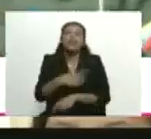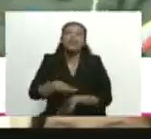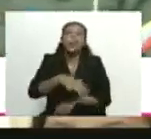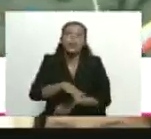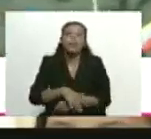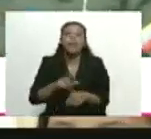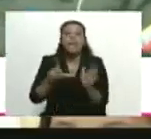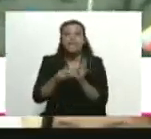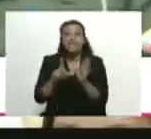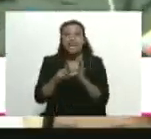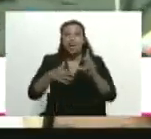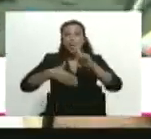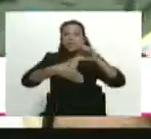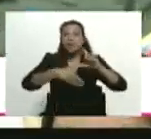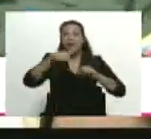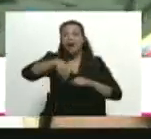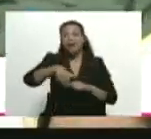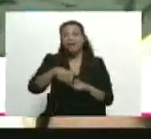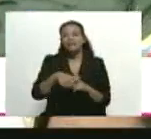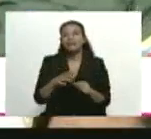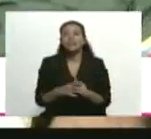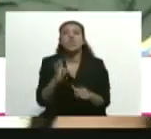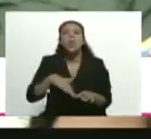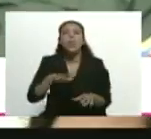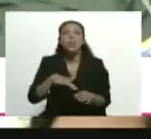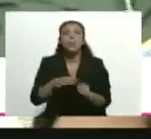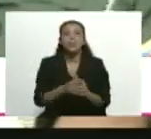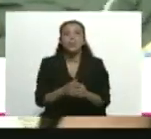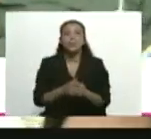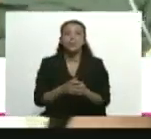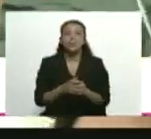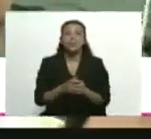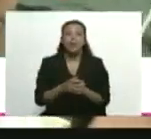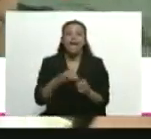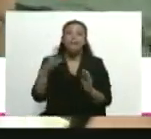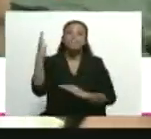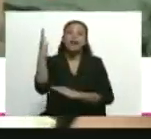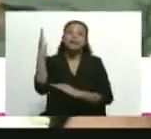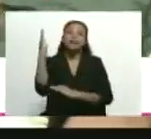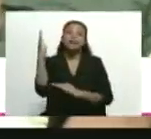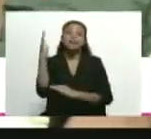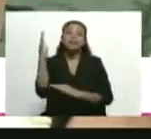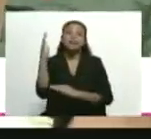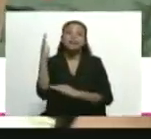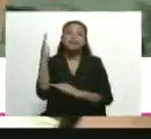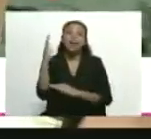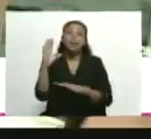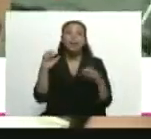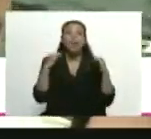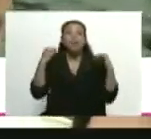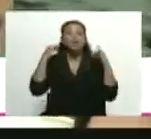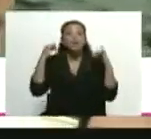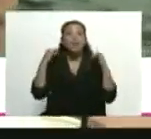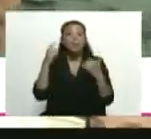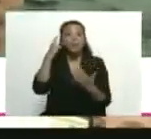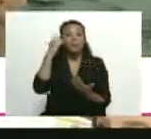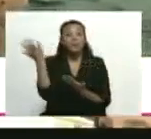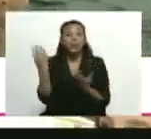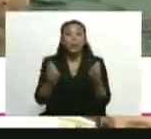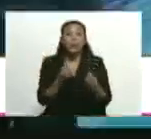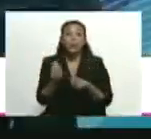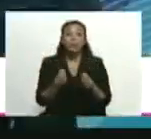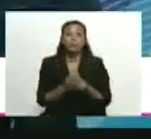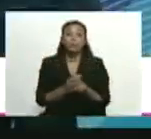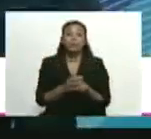En el Liceo Bicentenario Republicano. ¿Dónde en Parque queda? Central. Parque Central. ¿Y fuiste a la rumba de ayer? Mire,